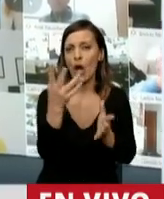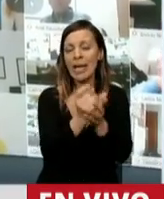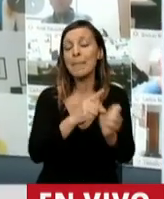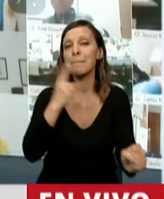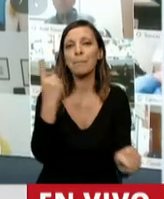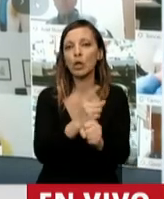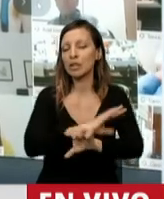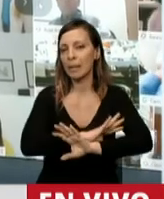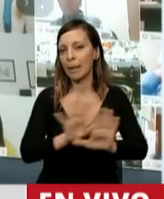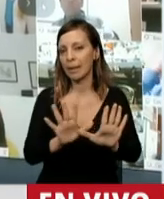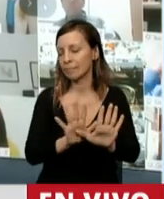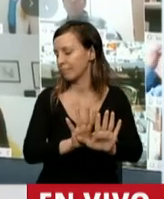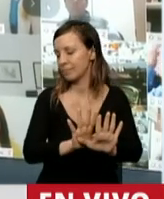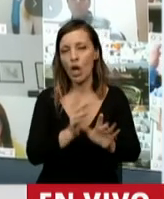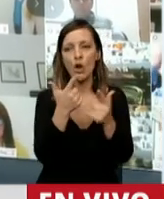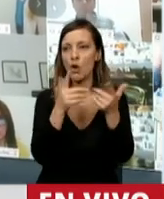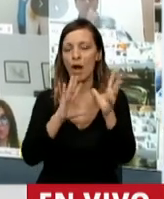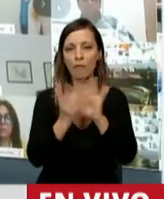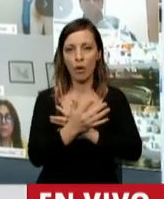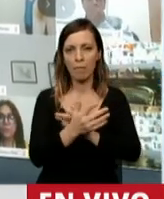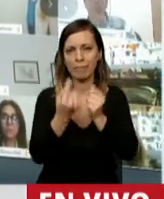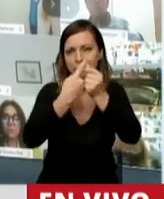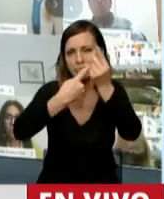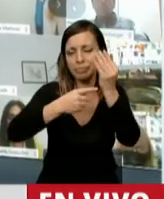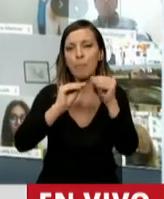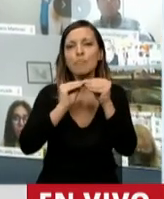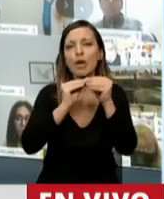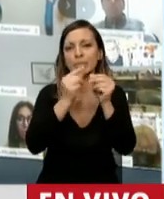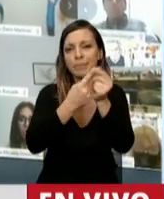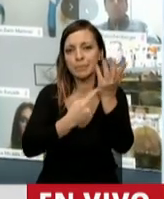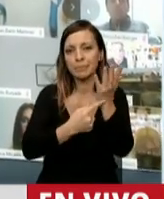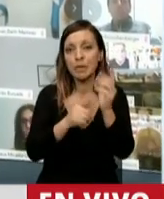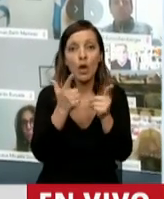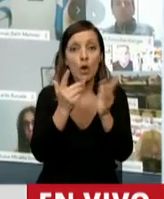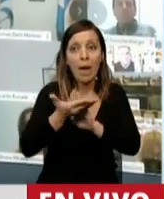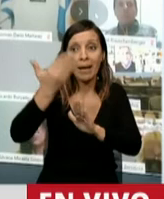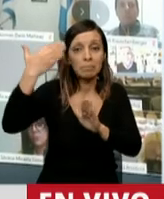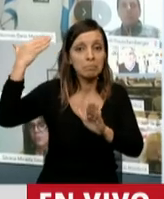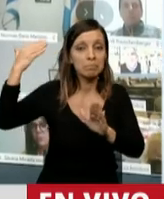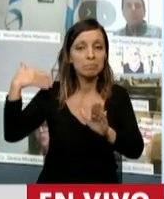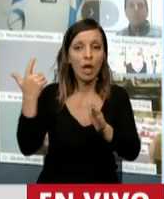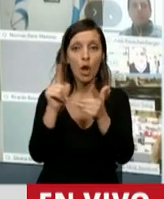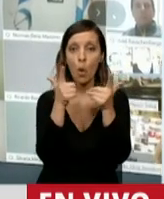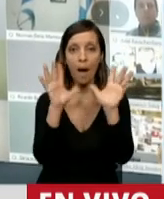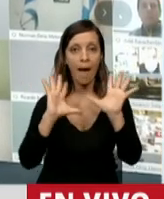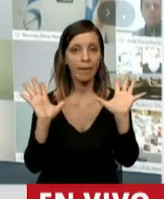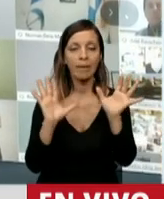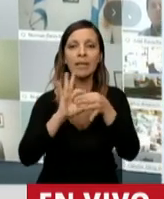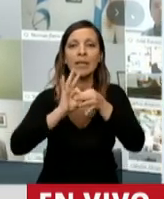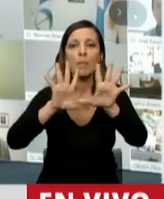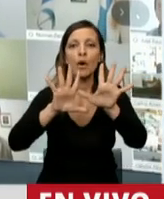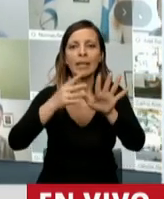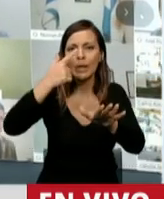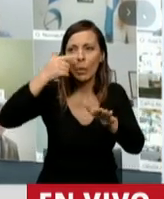por donde se lo mire. Y por varias razones. En primer lugar, no hay antecedentes en la democracia de los